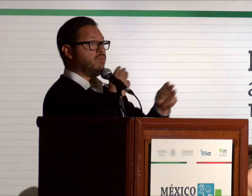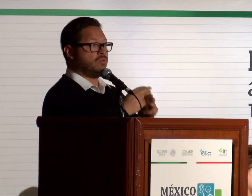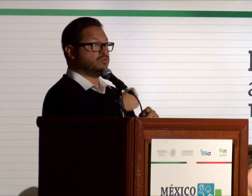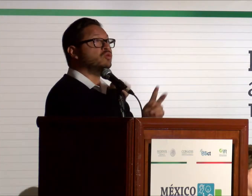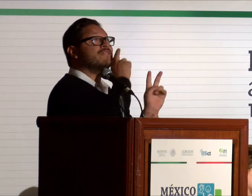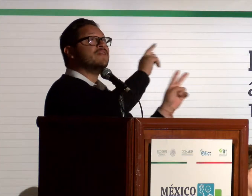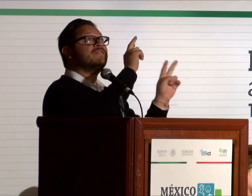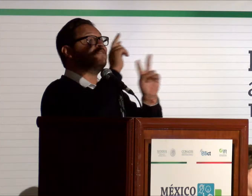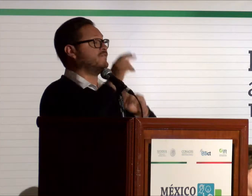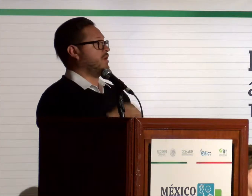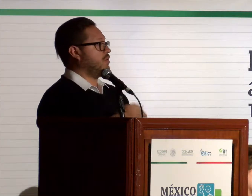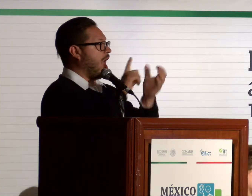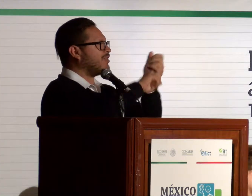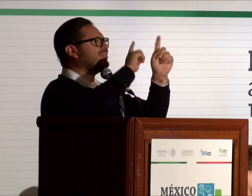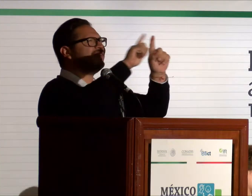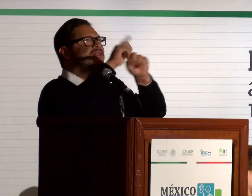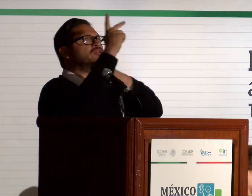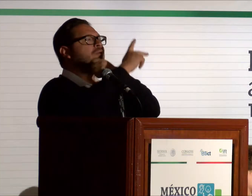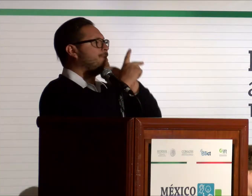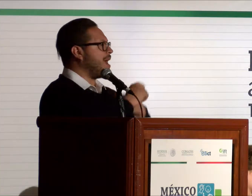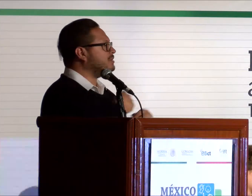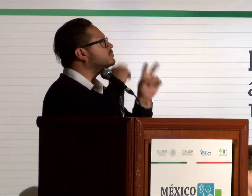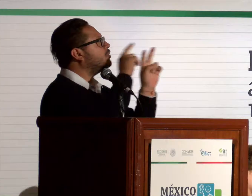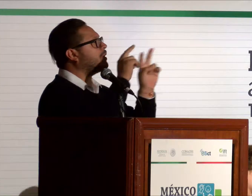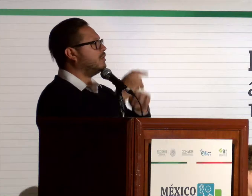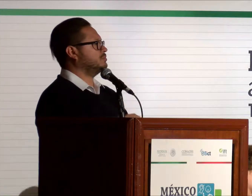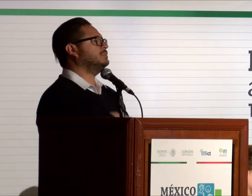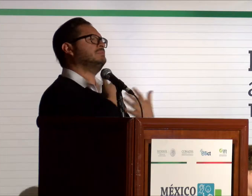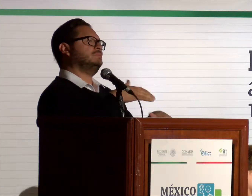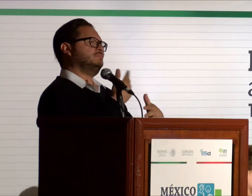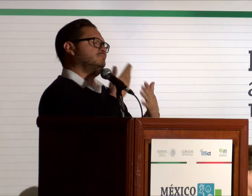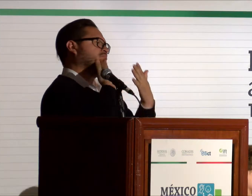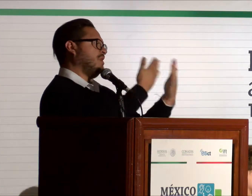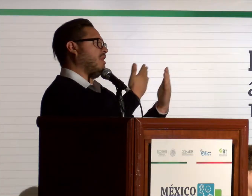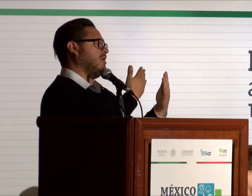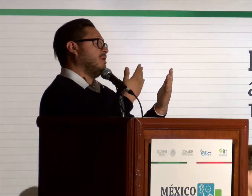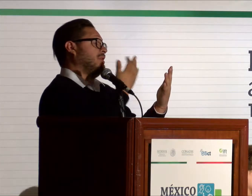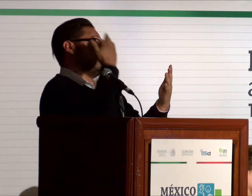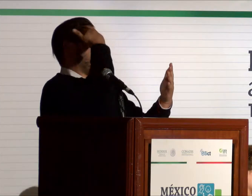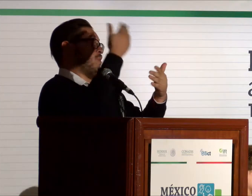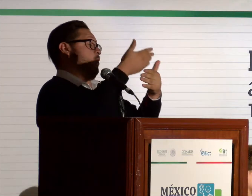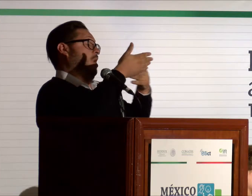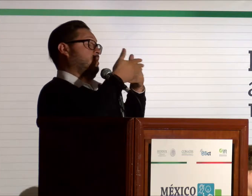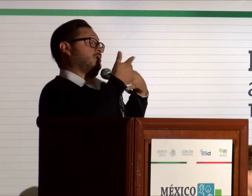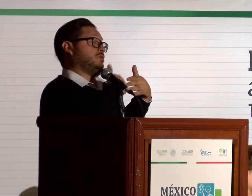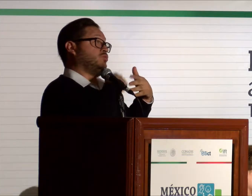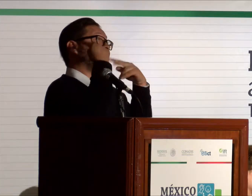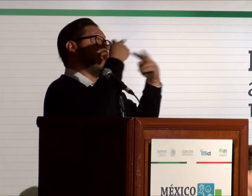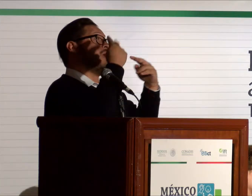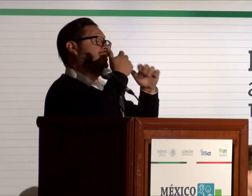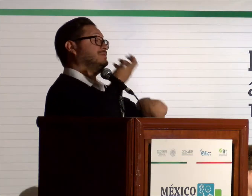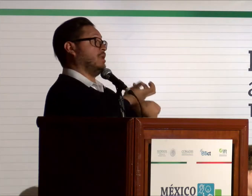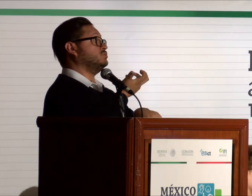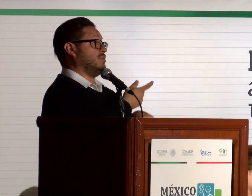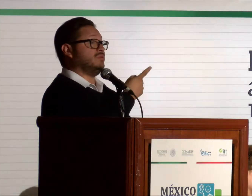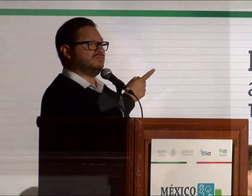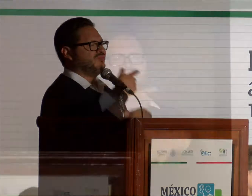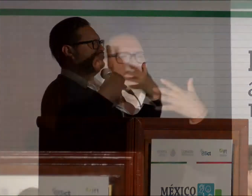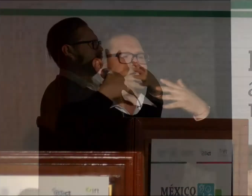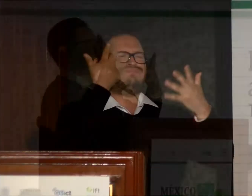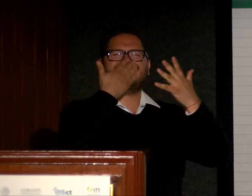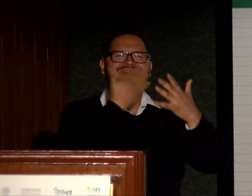sordas. He visitado 30 países del mundo, diferentes países han estado muy adelantados. La verdad hay que